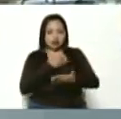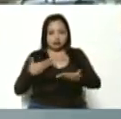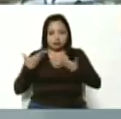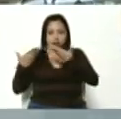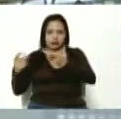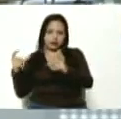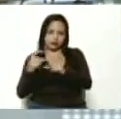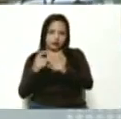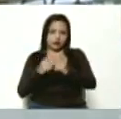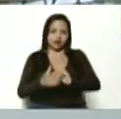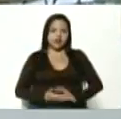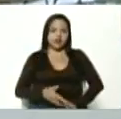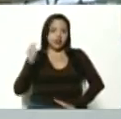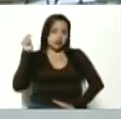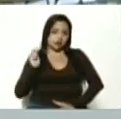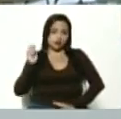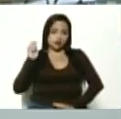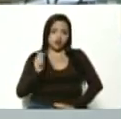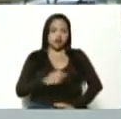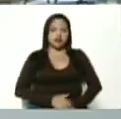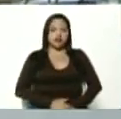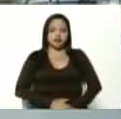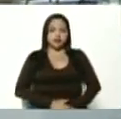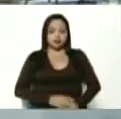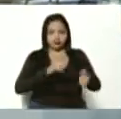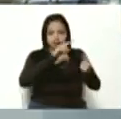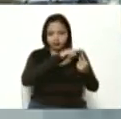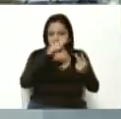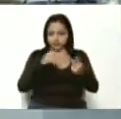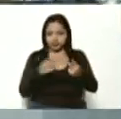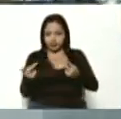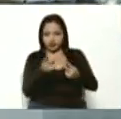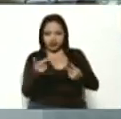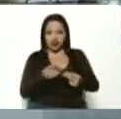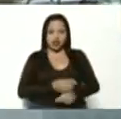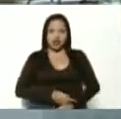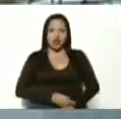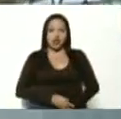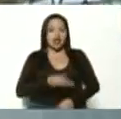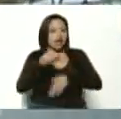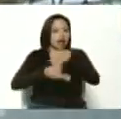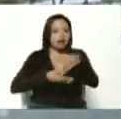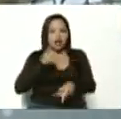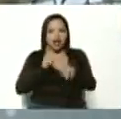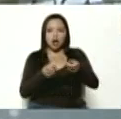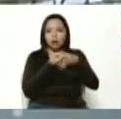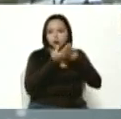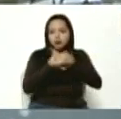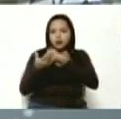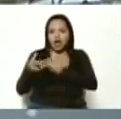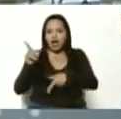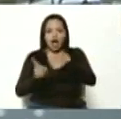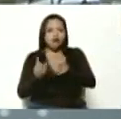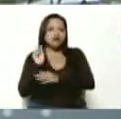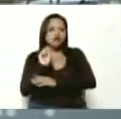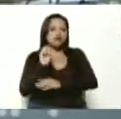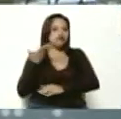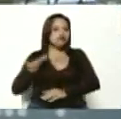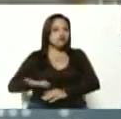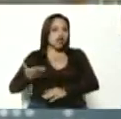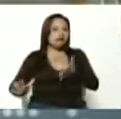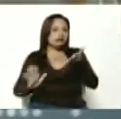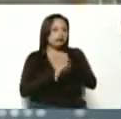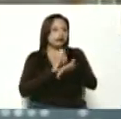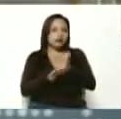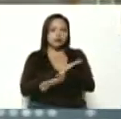para que los diputados Vilma Mora y América Pérez nos hagan algunos elementos, nos expresen algunas puntualizaciones en relación